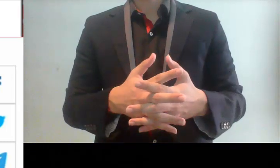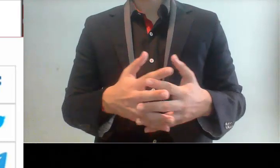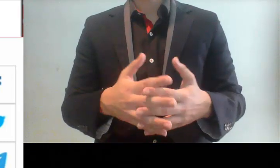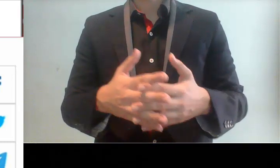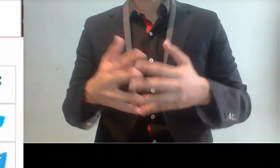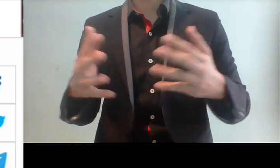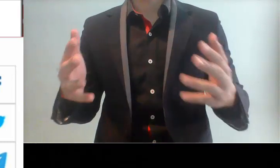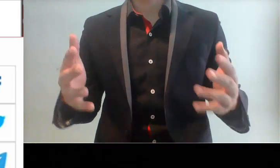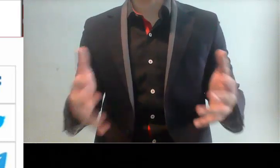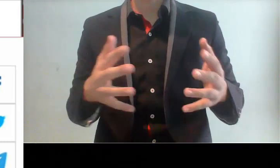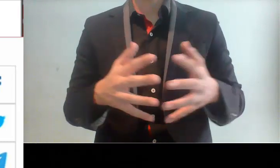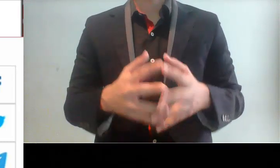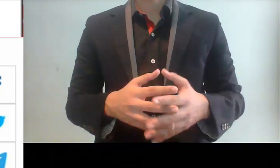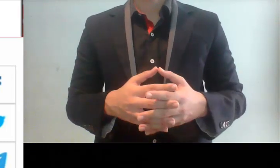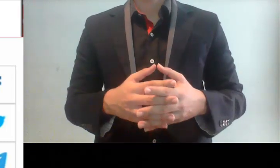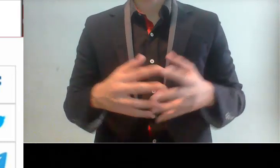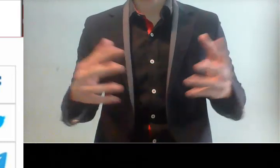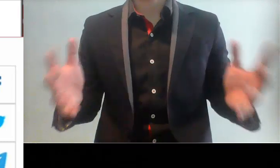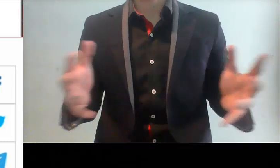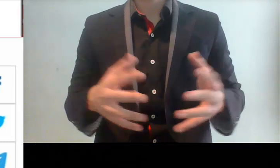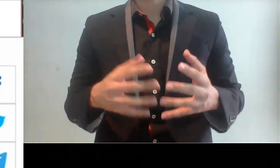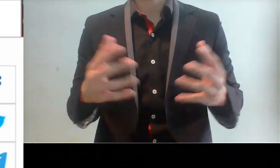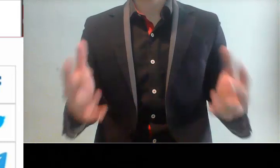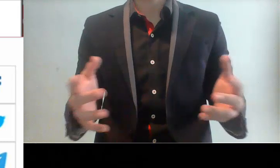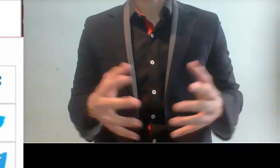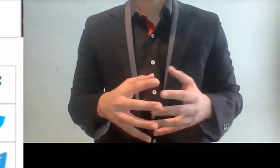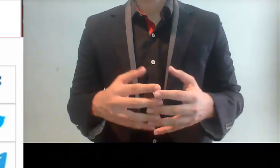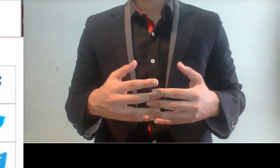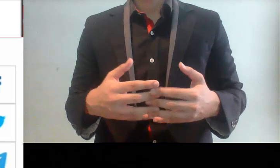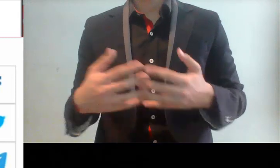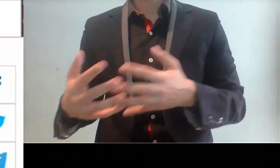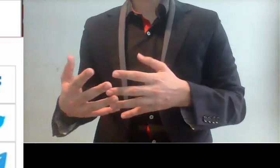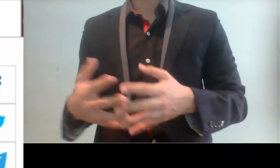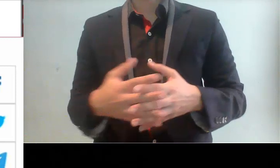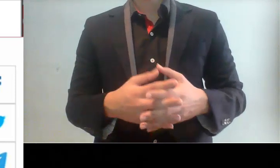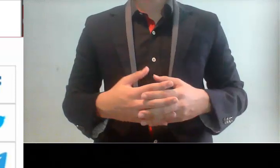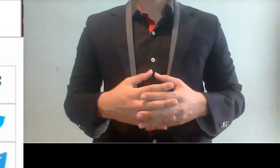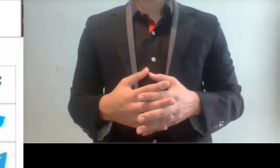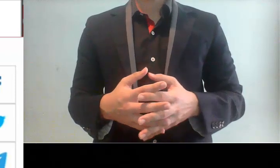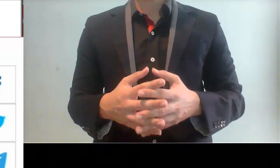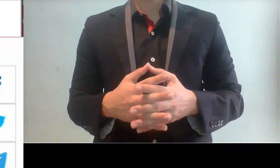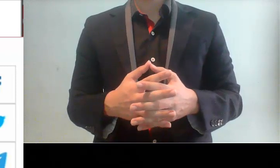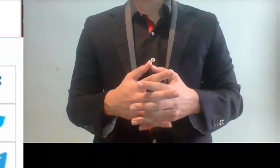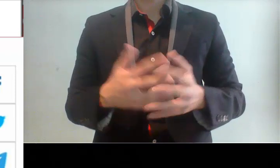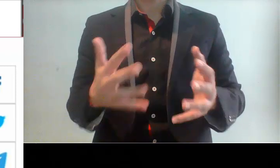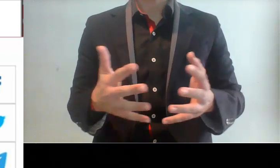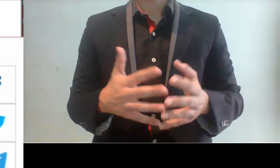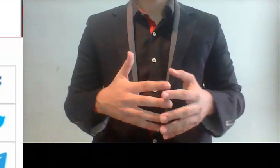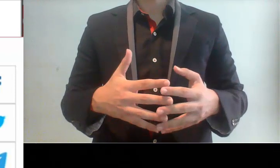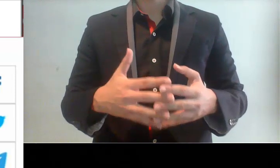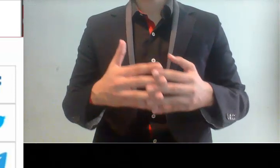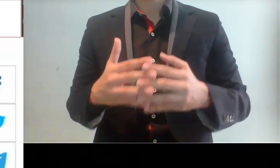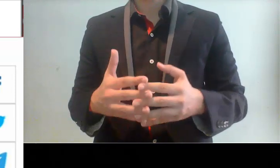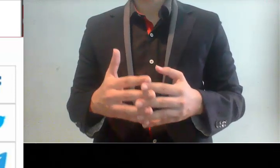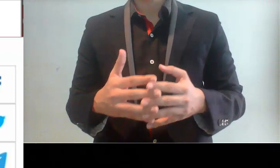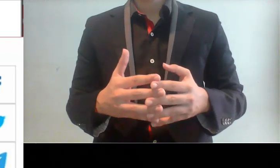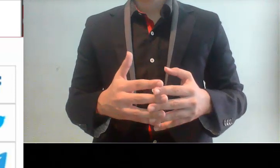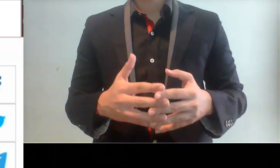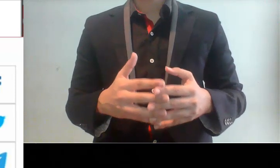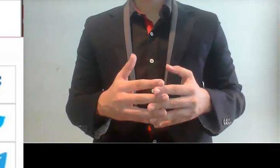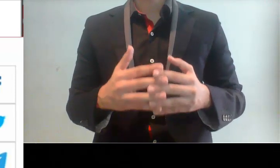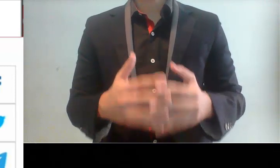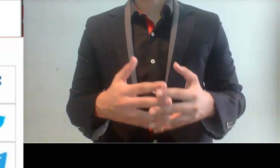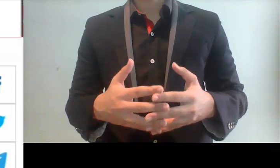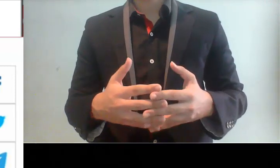mucho precisamente el INE, fue una aplicación para que pues, las personas votaran a favor del candidato que ellos querían, que eran